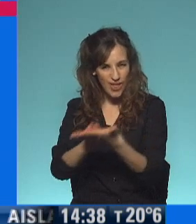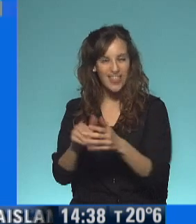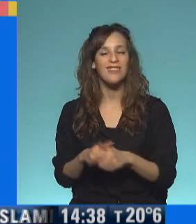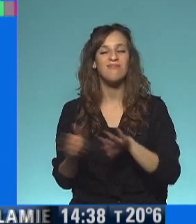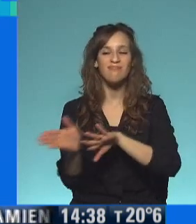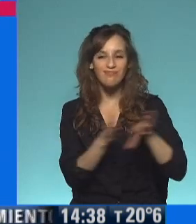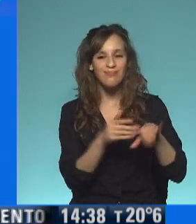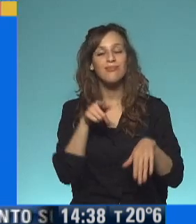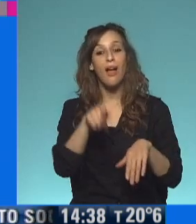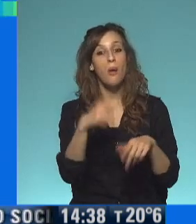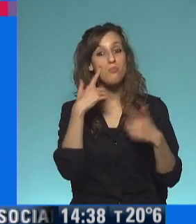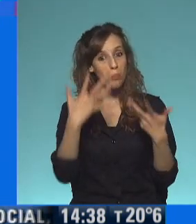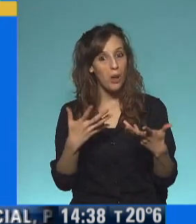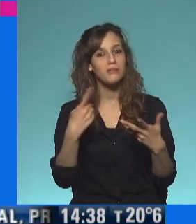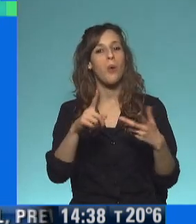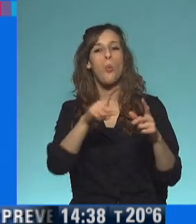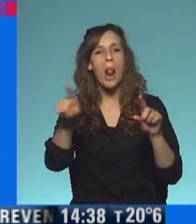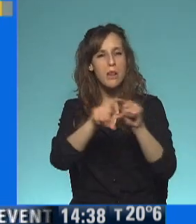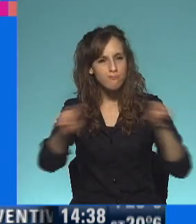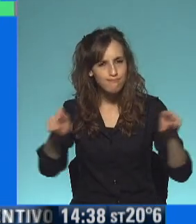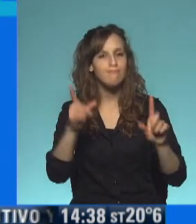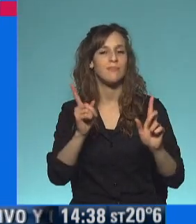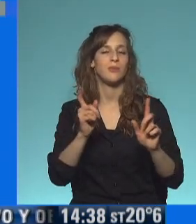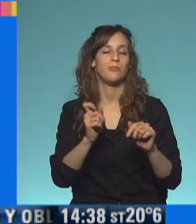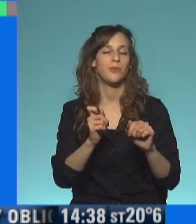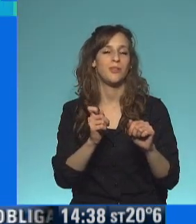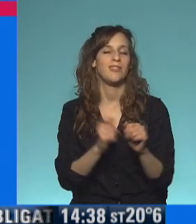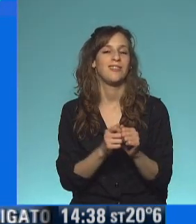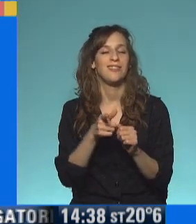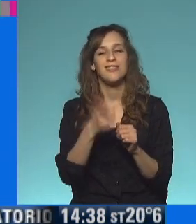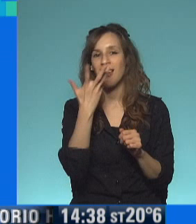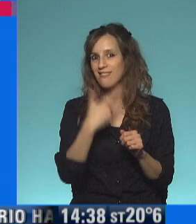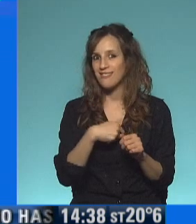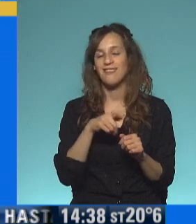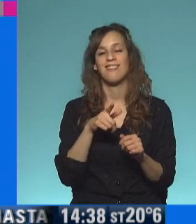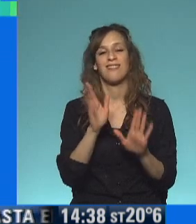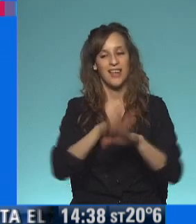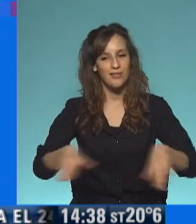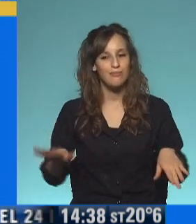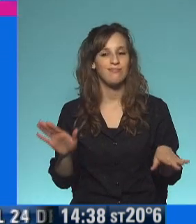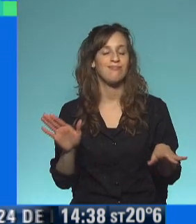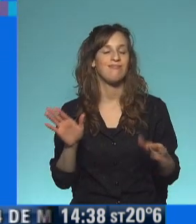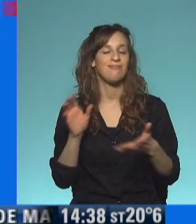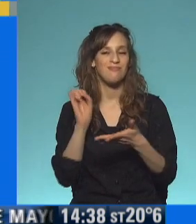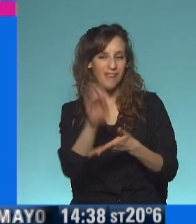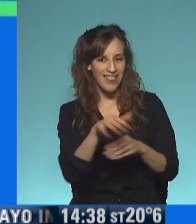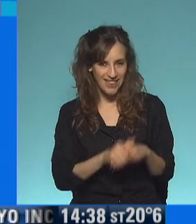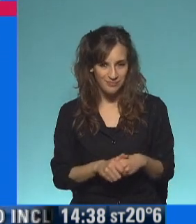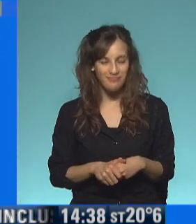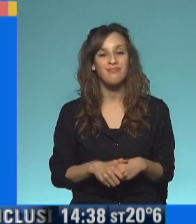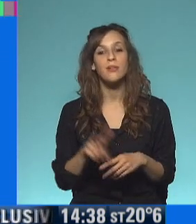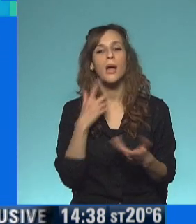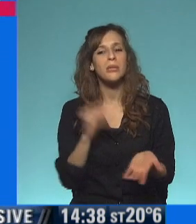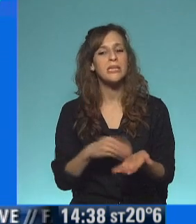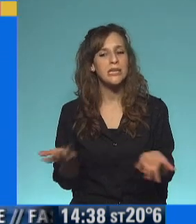señalando cuál era la fila. Muy bien, Delfina. San Juan. Me encanta cuando señalan esta manera nueva que tenemos de aprender. A ver, ¿quién